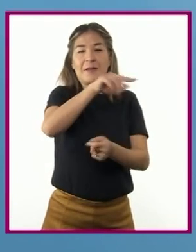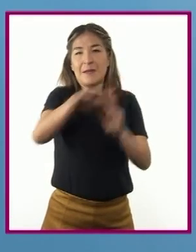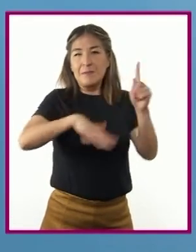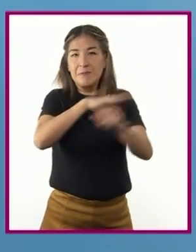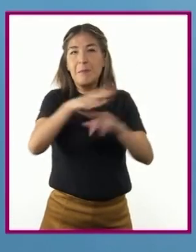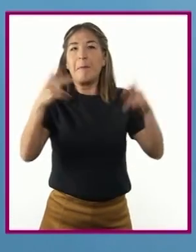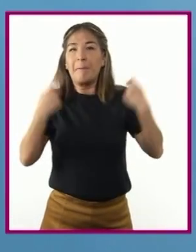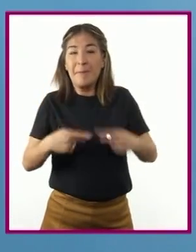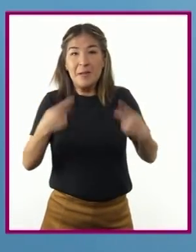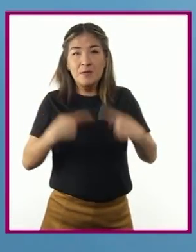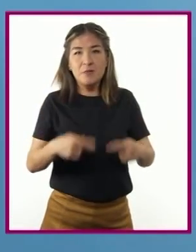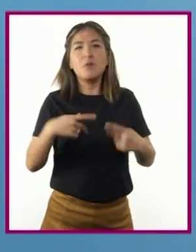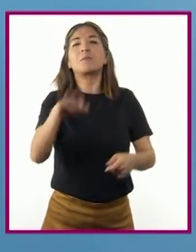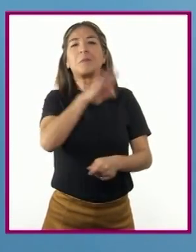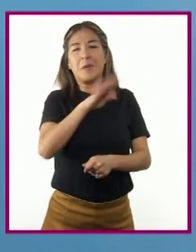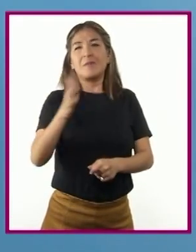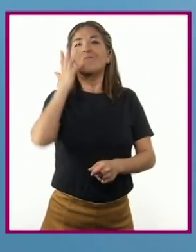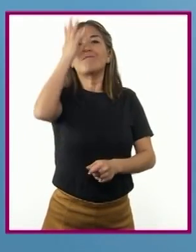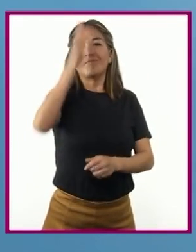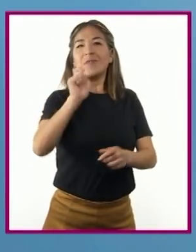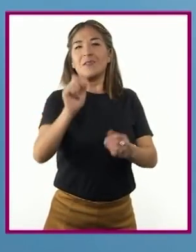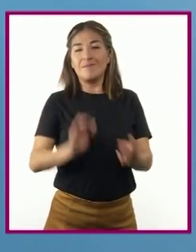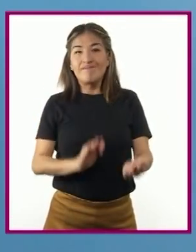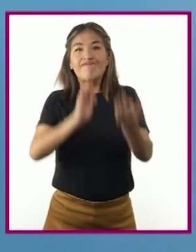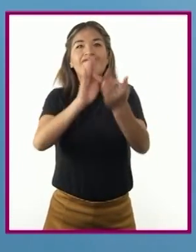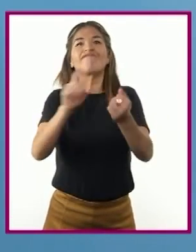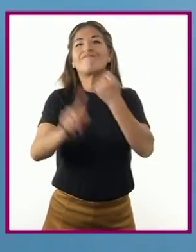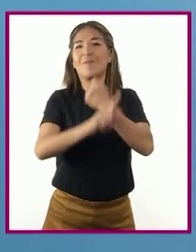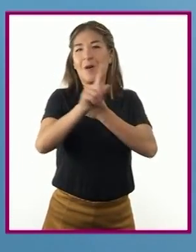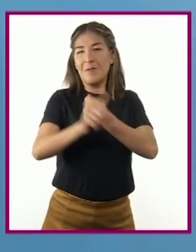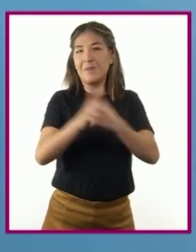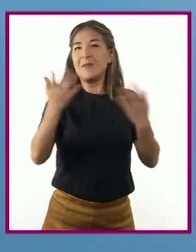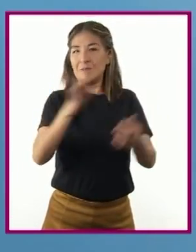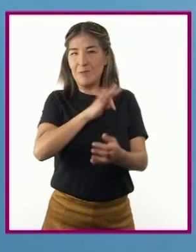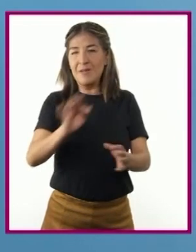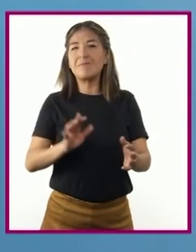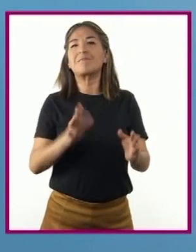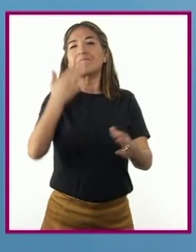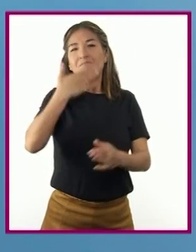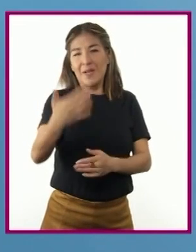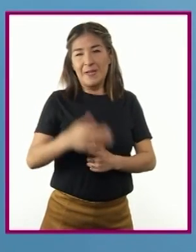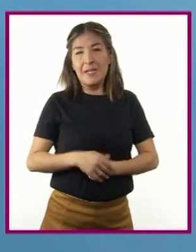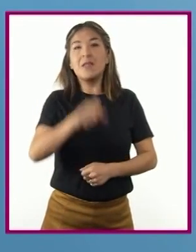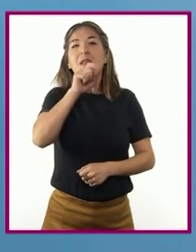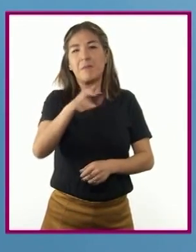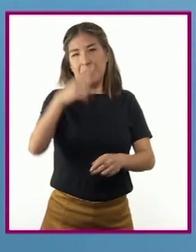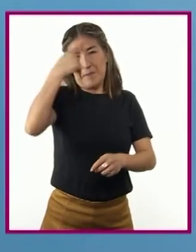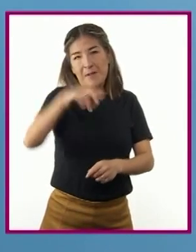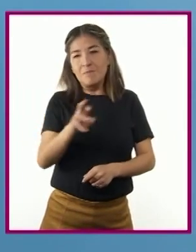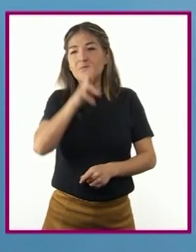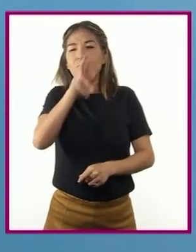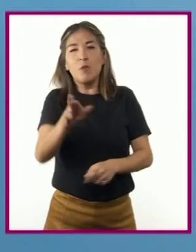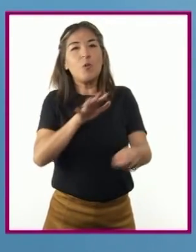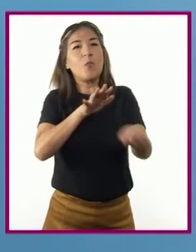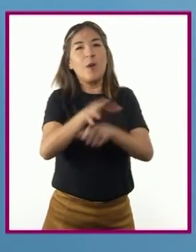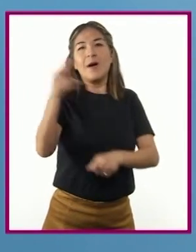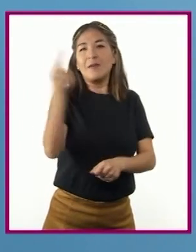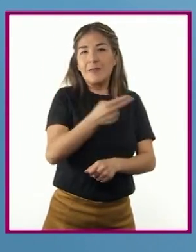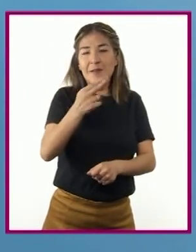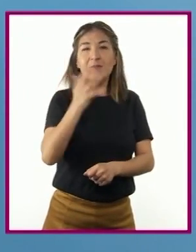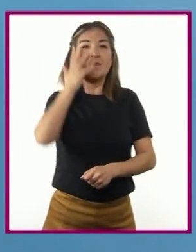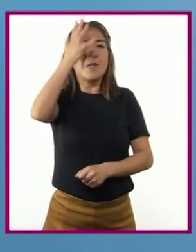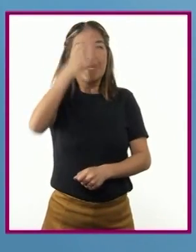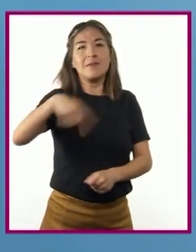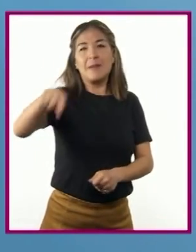población, podremos enfrentar situaciones futuras, así como responder a las necesidades que se demanden